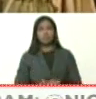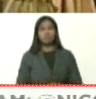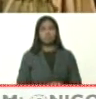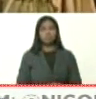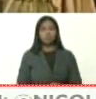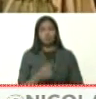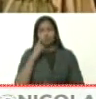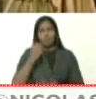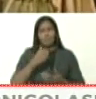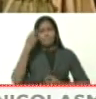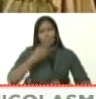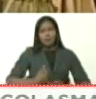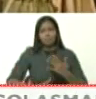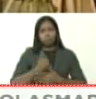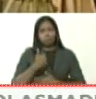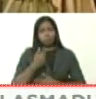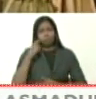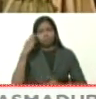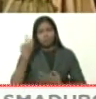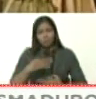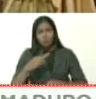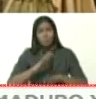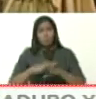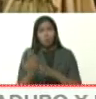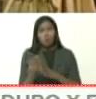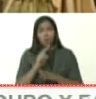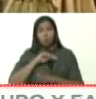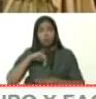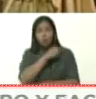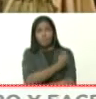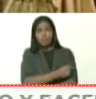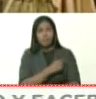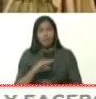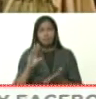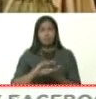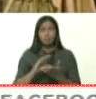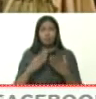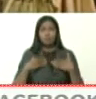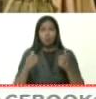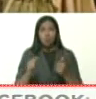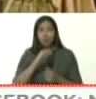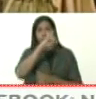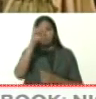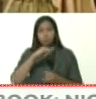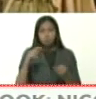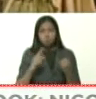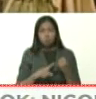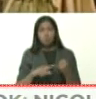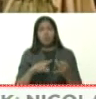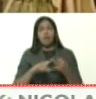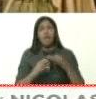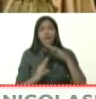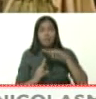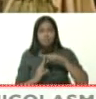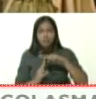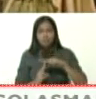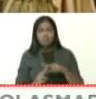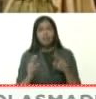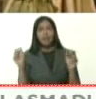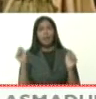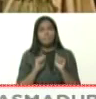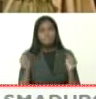9.277. Estoy más que seguro, porque nuestros hospitales y centros de salud en el Zulia, en Táchira, en